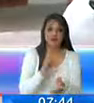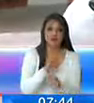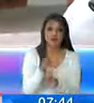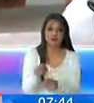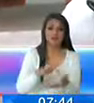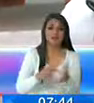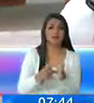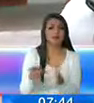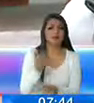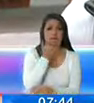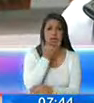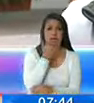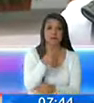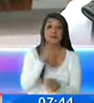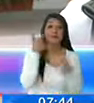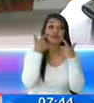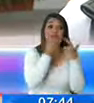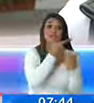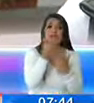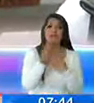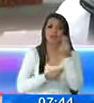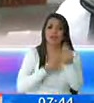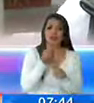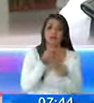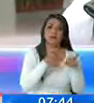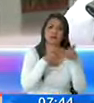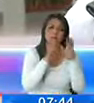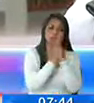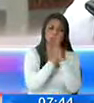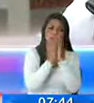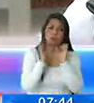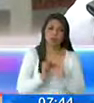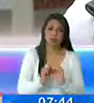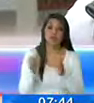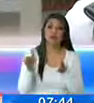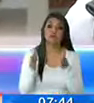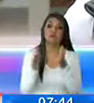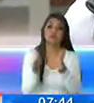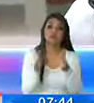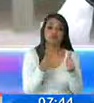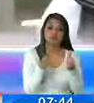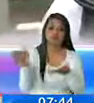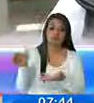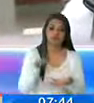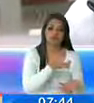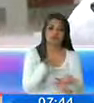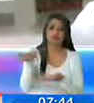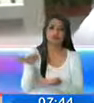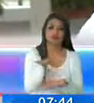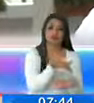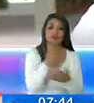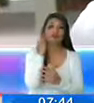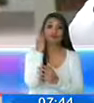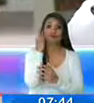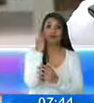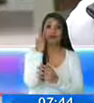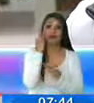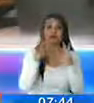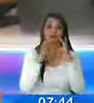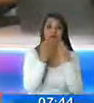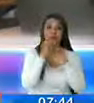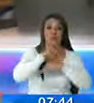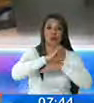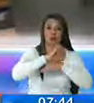delito. Entonces lo que se hizo con fiscalía fue sacar un permiso para una cadena de custodia. A decir de Amparo Medina, de la Red Vial y Familia